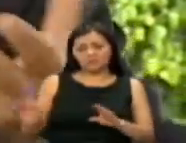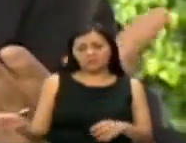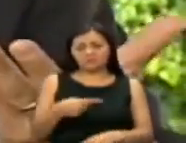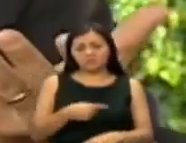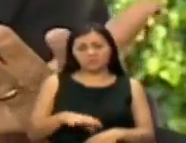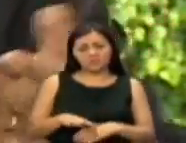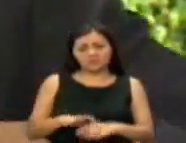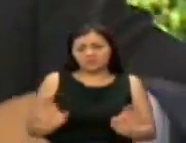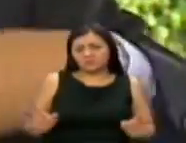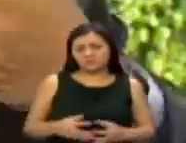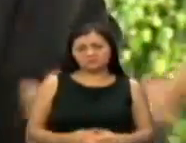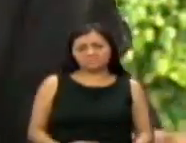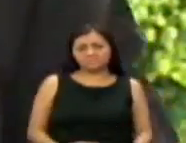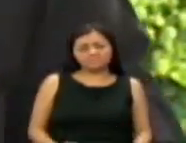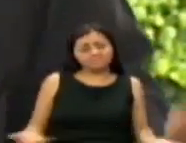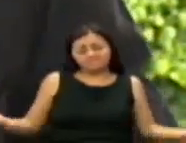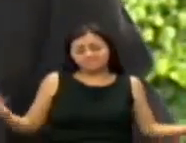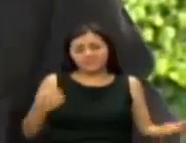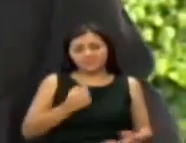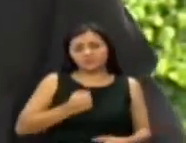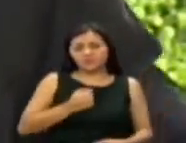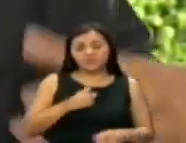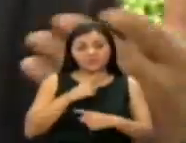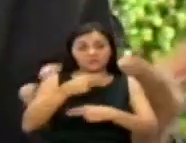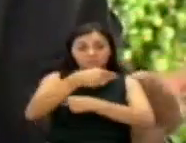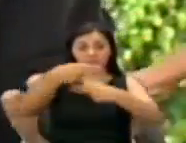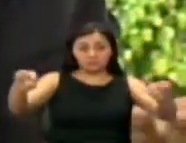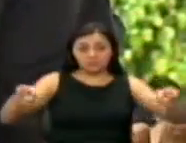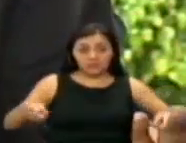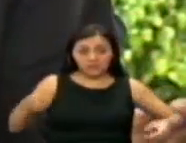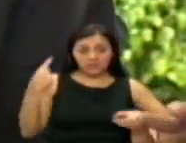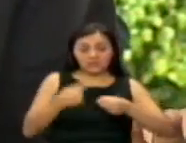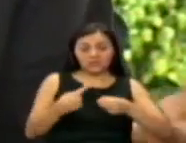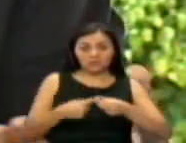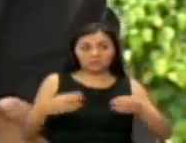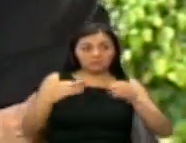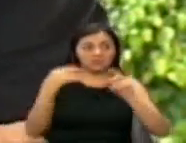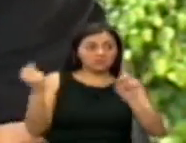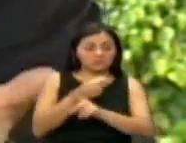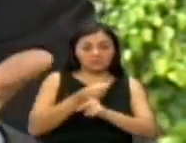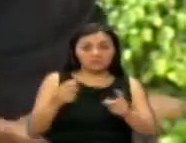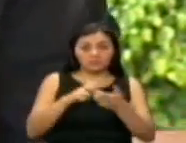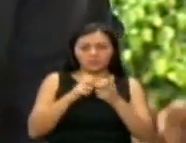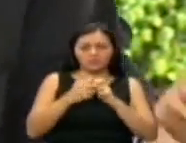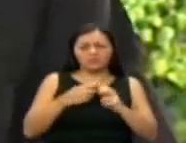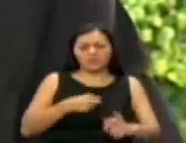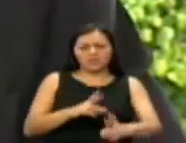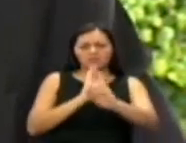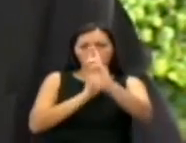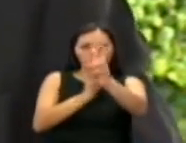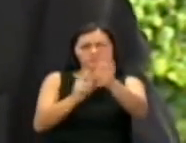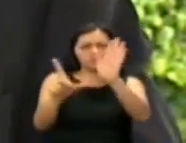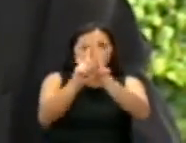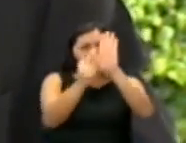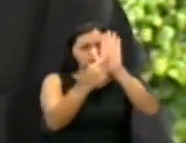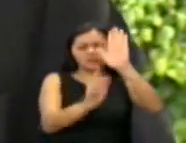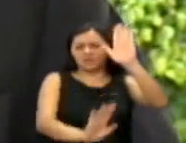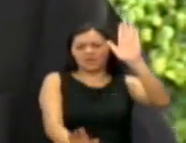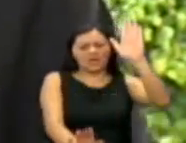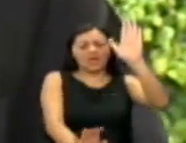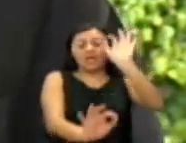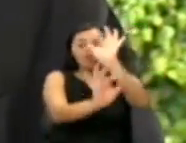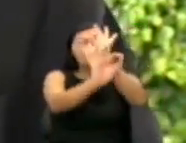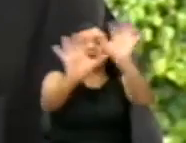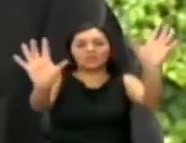amenacen con sitiar Quito, con seguir cerrando carretera, con seguir agrediendo, etcétera. La respuesta debe ser la aplicación de la ley. Uh-huh. Por favor, Ecuador,